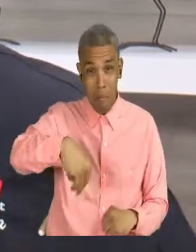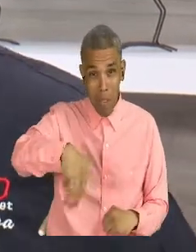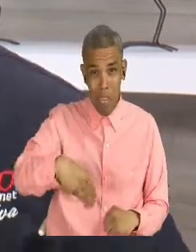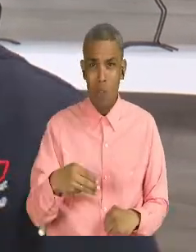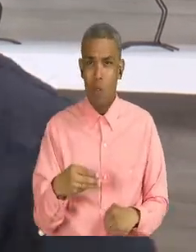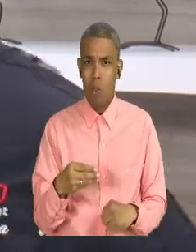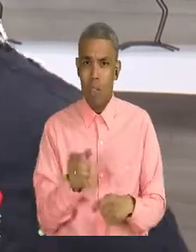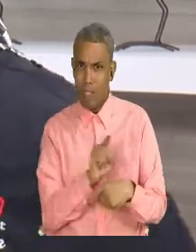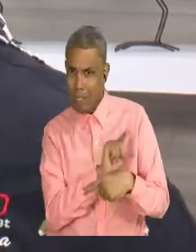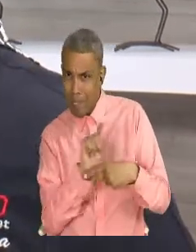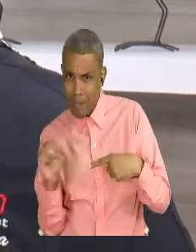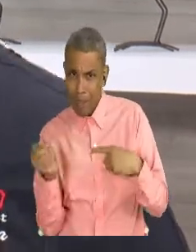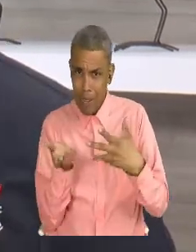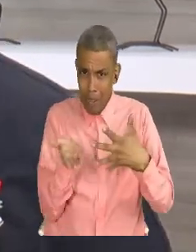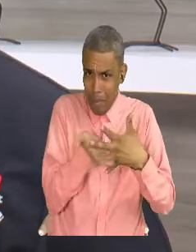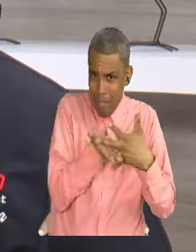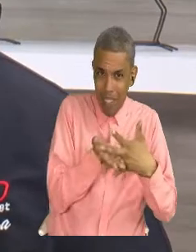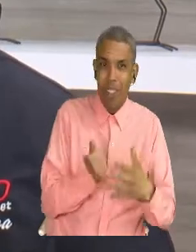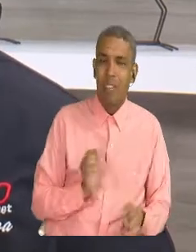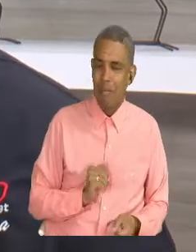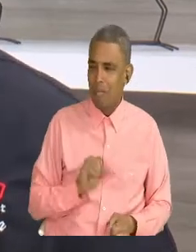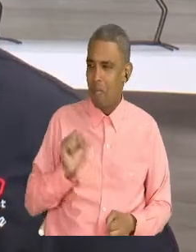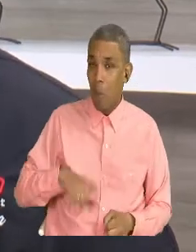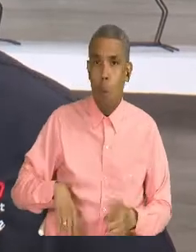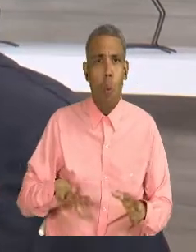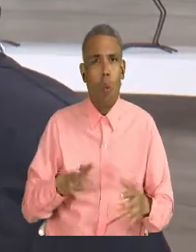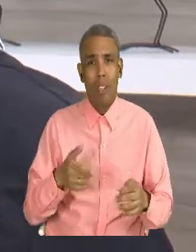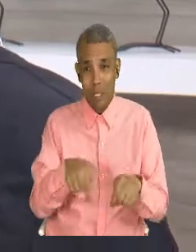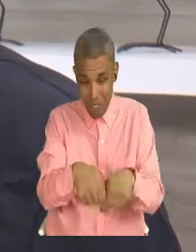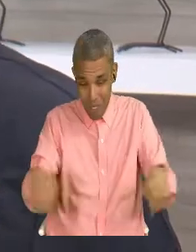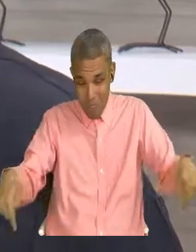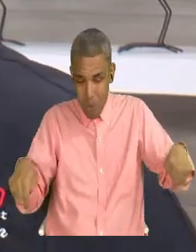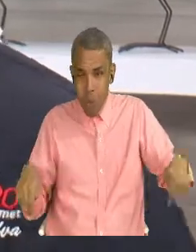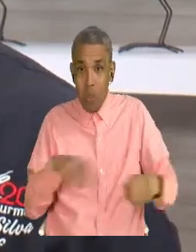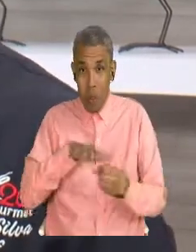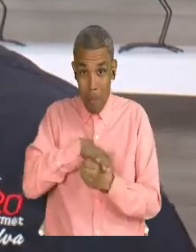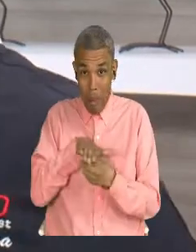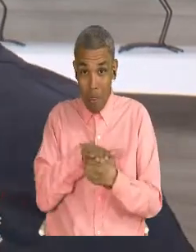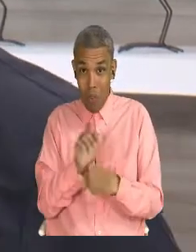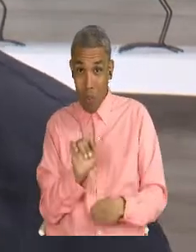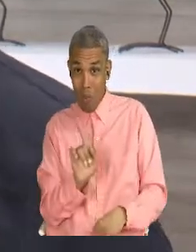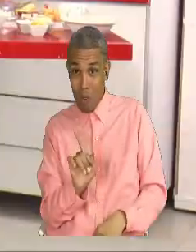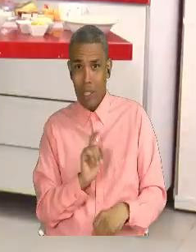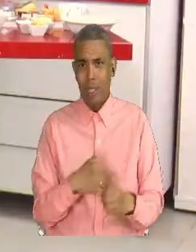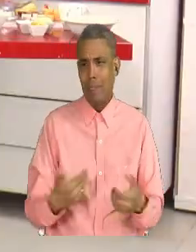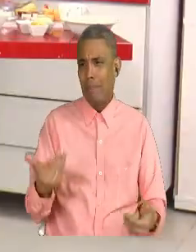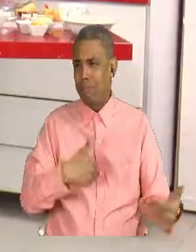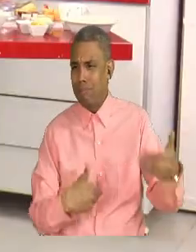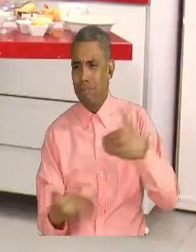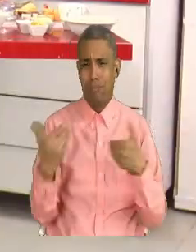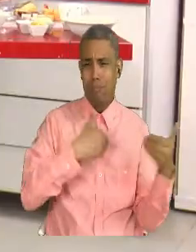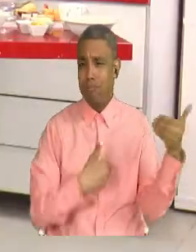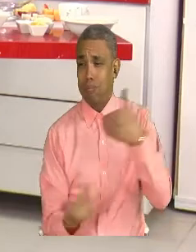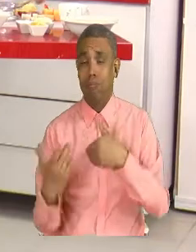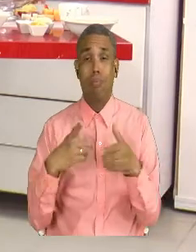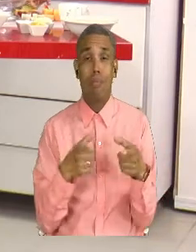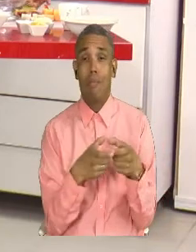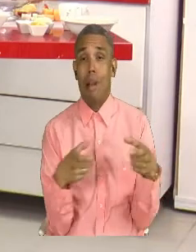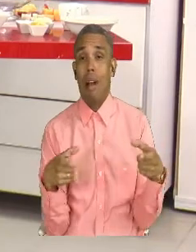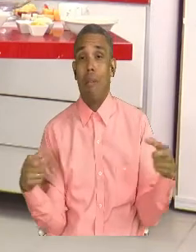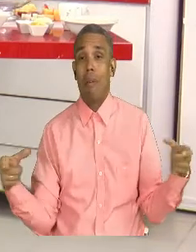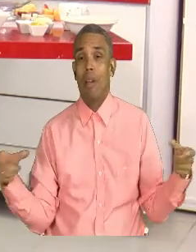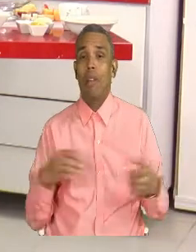semana, como dices, tu ombliguito de semana, gracias a Dios las ventas estuvieron mejor que en cualquier otro día. Bueno, gloria a Dios, bendiciones por